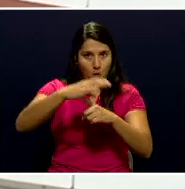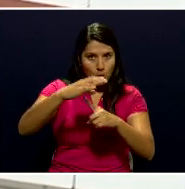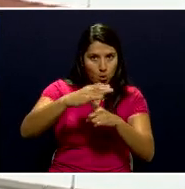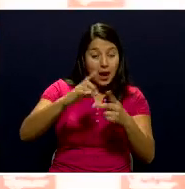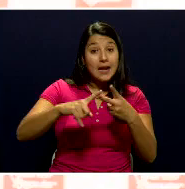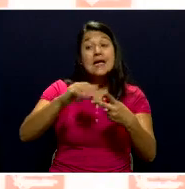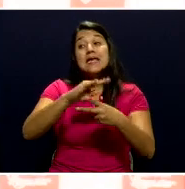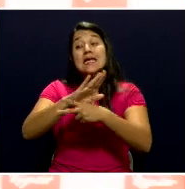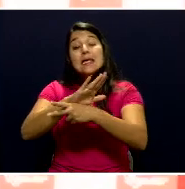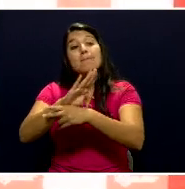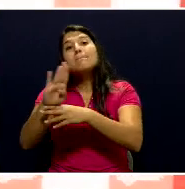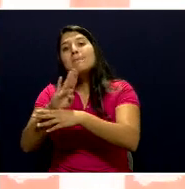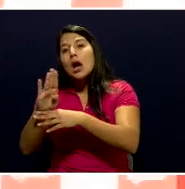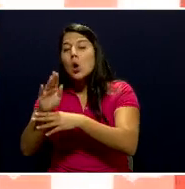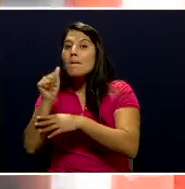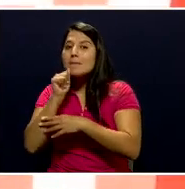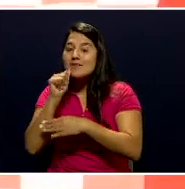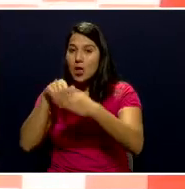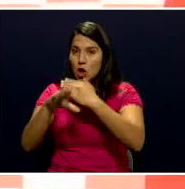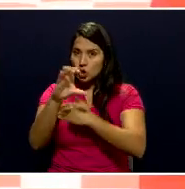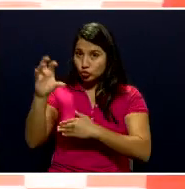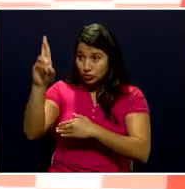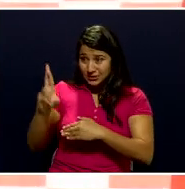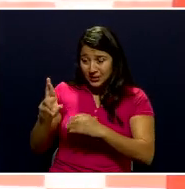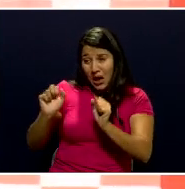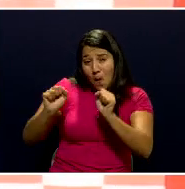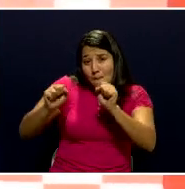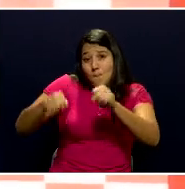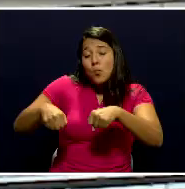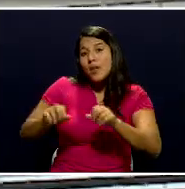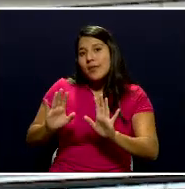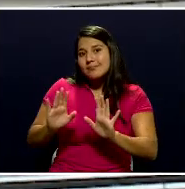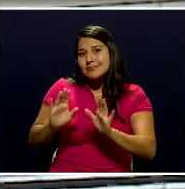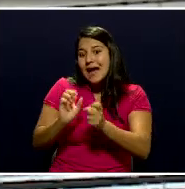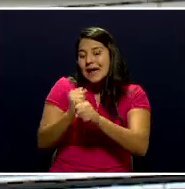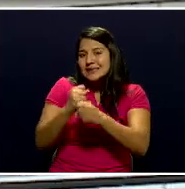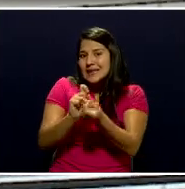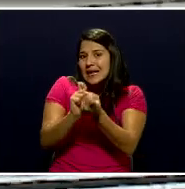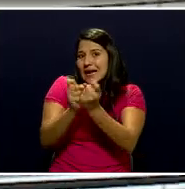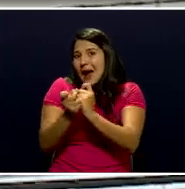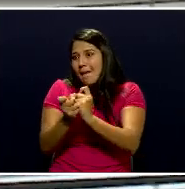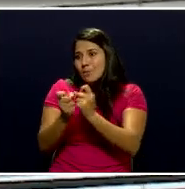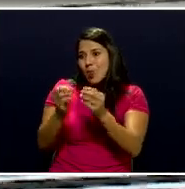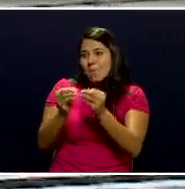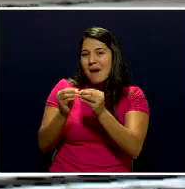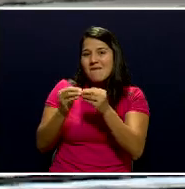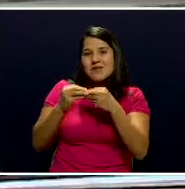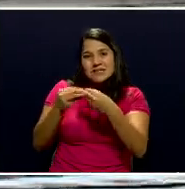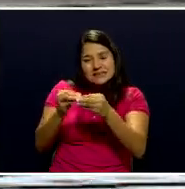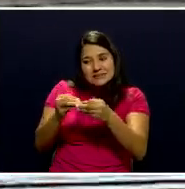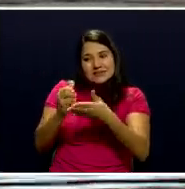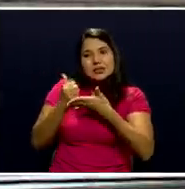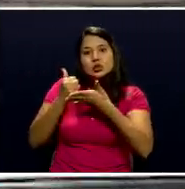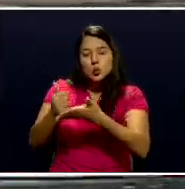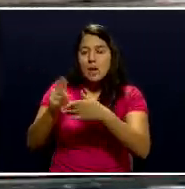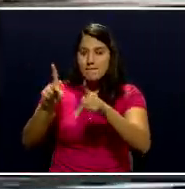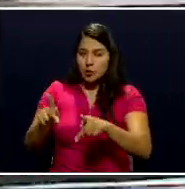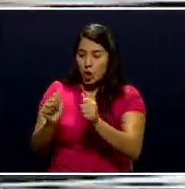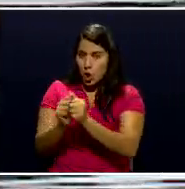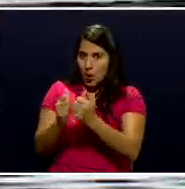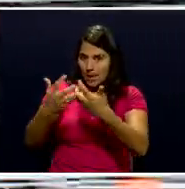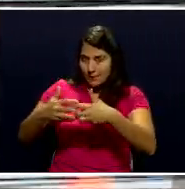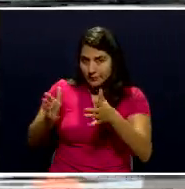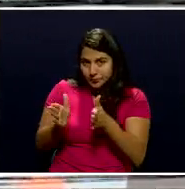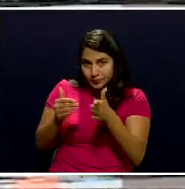entidades financieras que operan en el país a aplicar medidas en este sentido. Los bancos deberán realizar los ajustes internos sin exponer